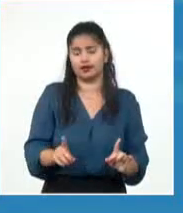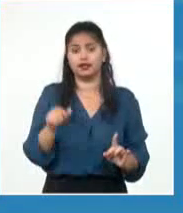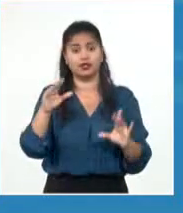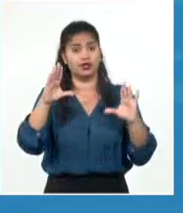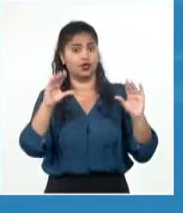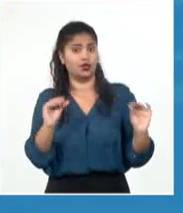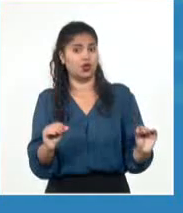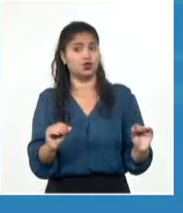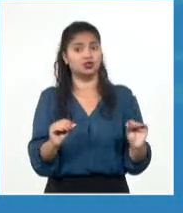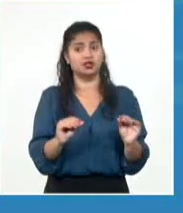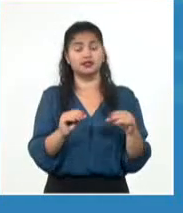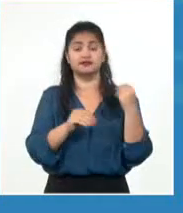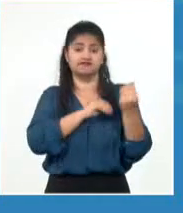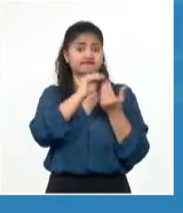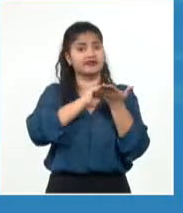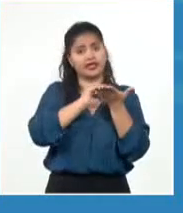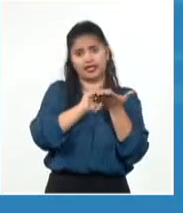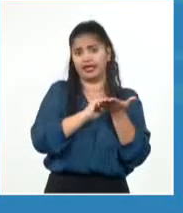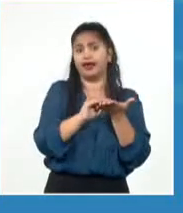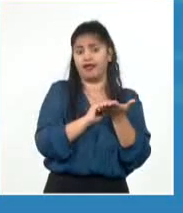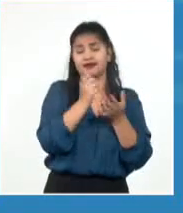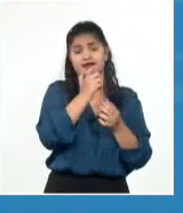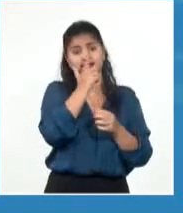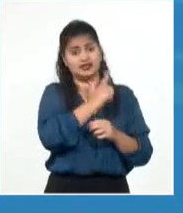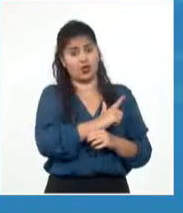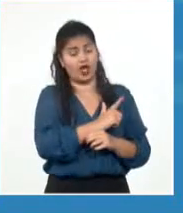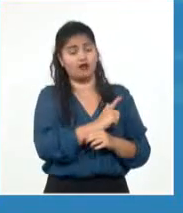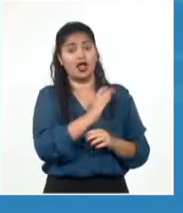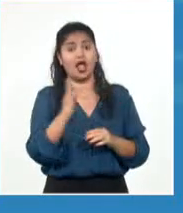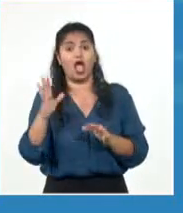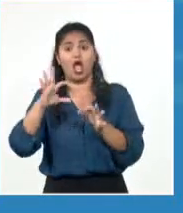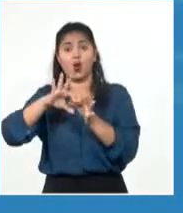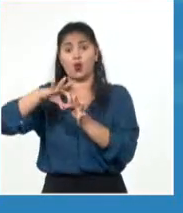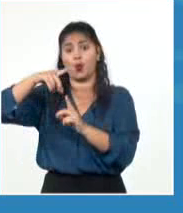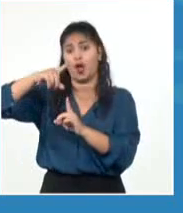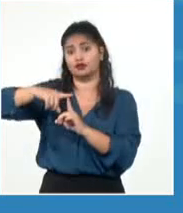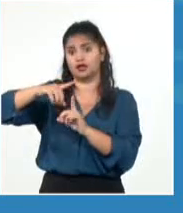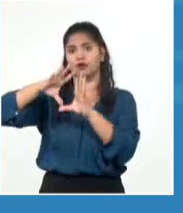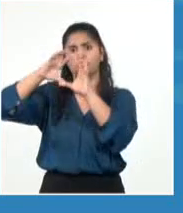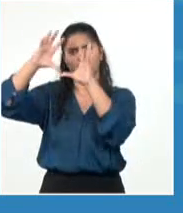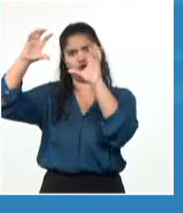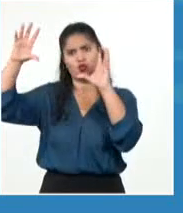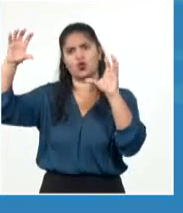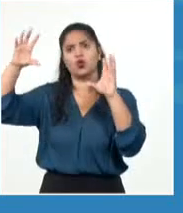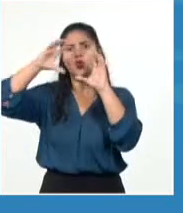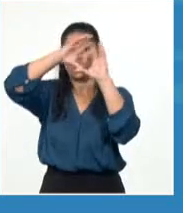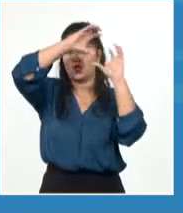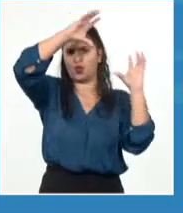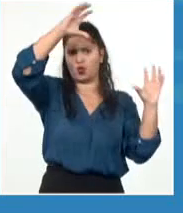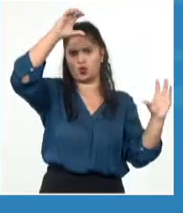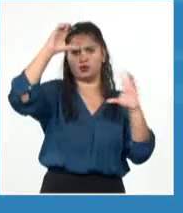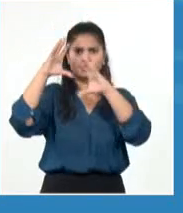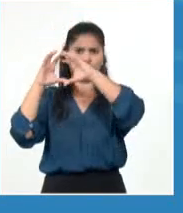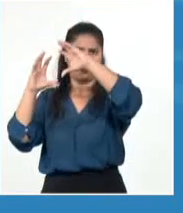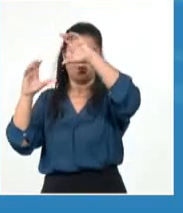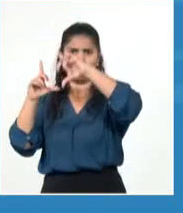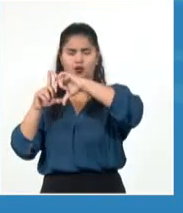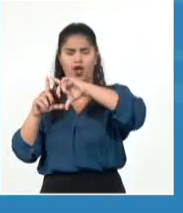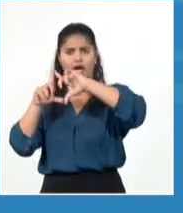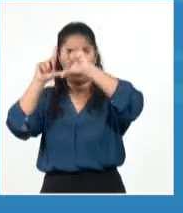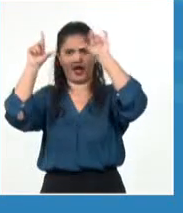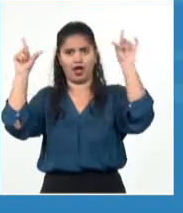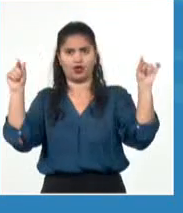noche estará con poca nubosidad desde Ciego de Ávila hasta Guantánamo, parcialmente nublado en el resto del territorio y nublado en zonas del occidente